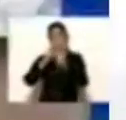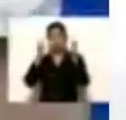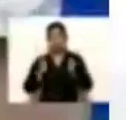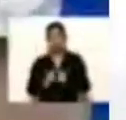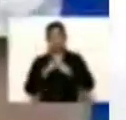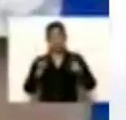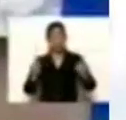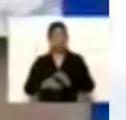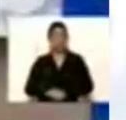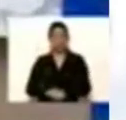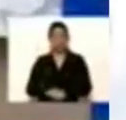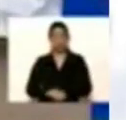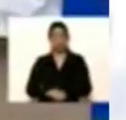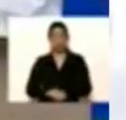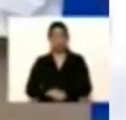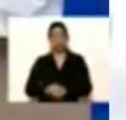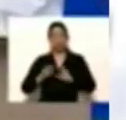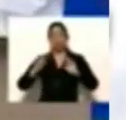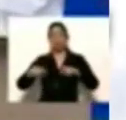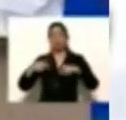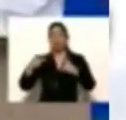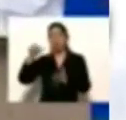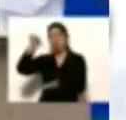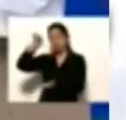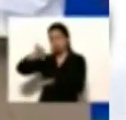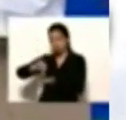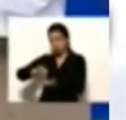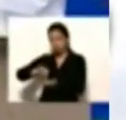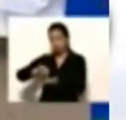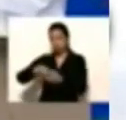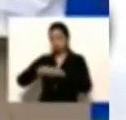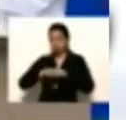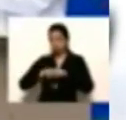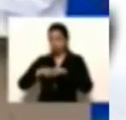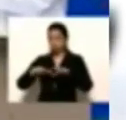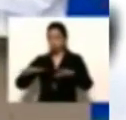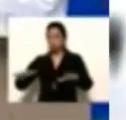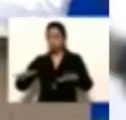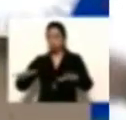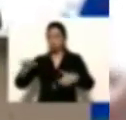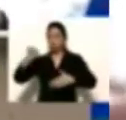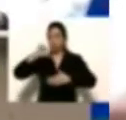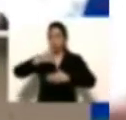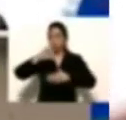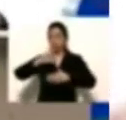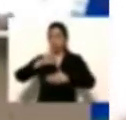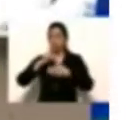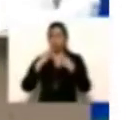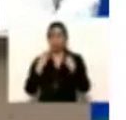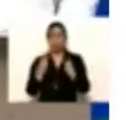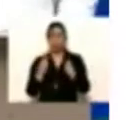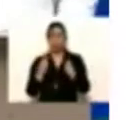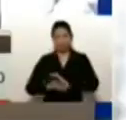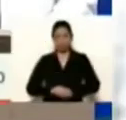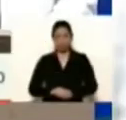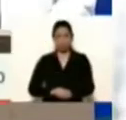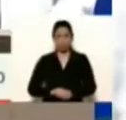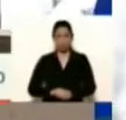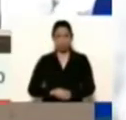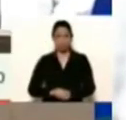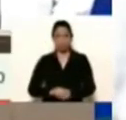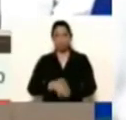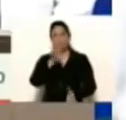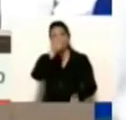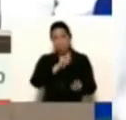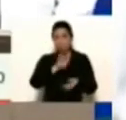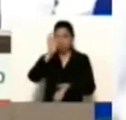provienen del nuevo epicentro de la pandemia en Sudamérica, como es el caso de Brasil. En resumen,